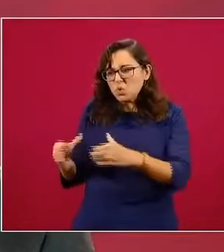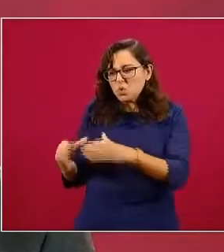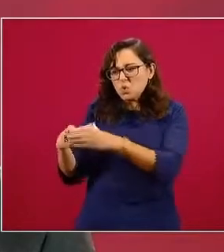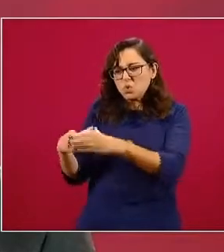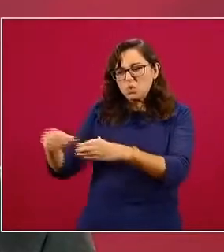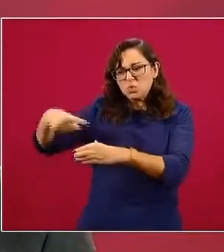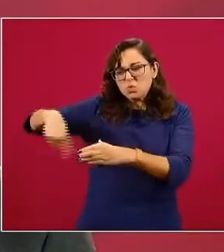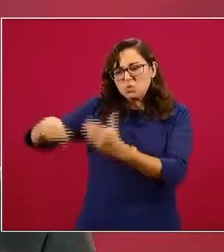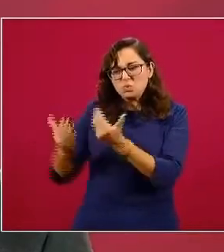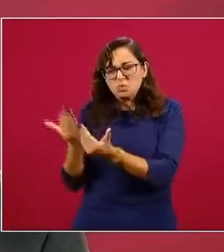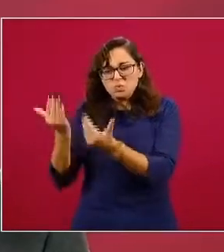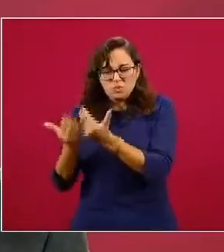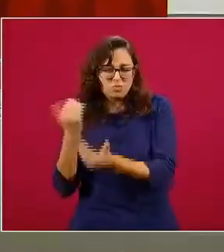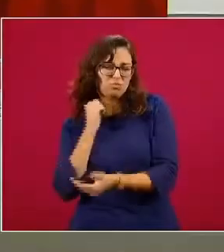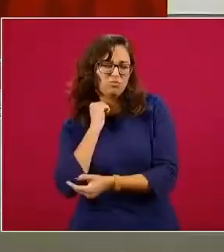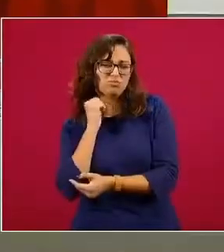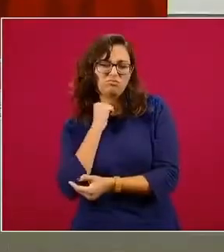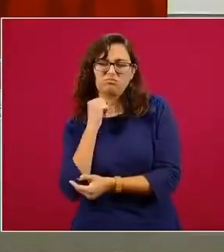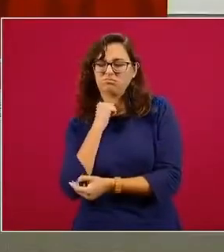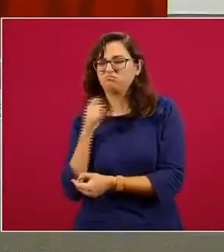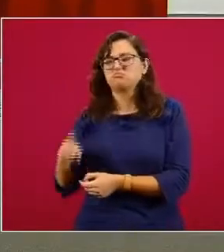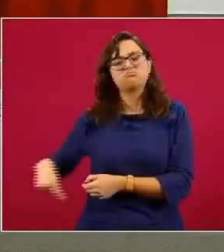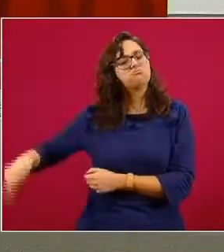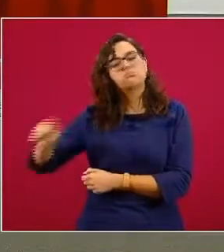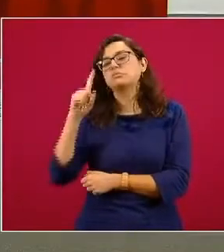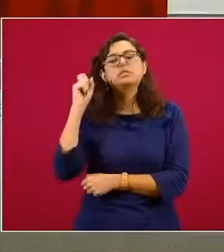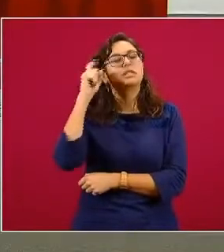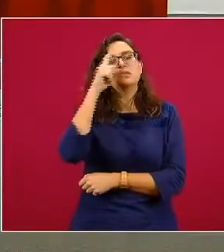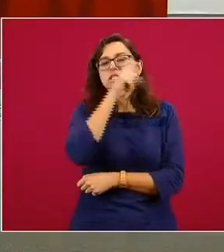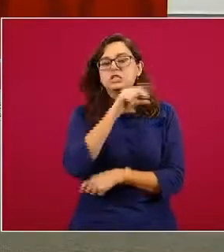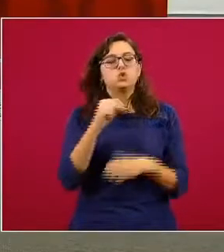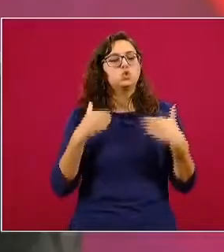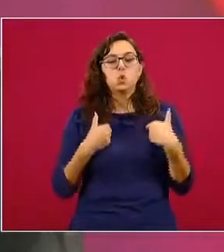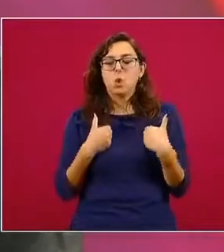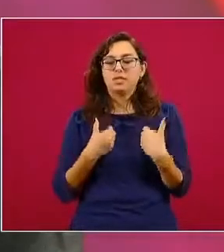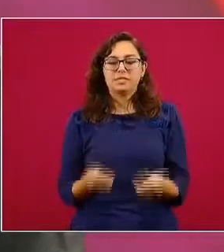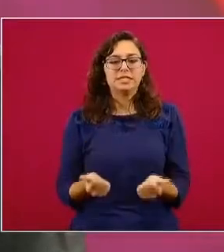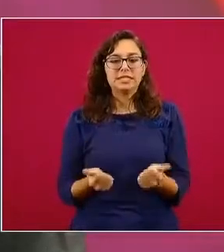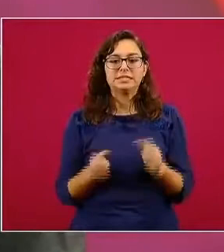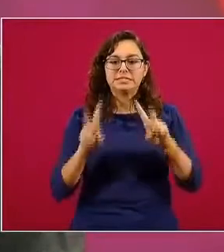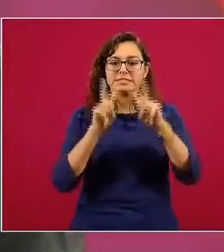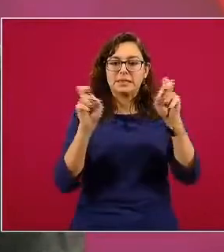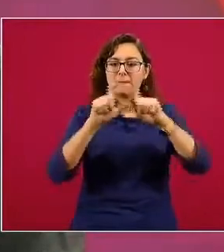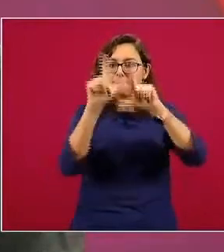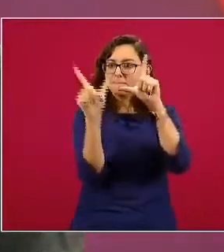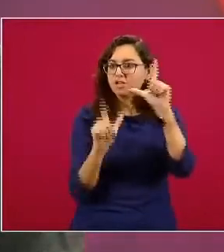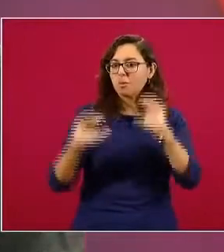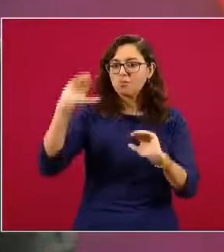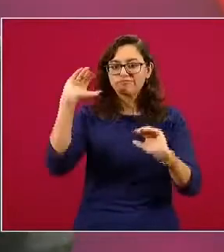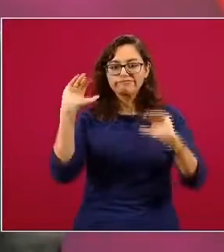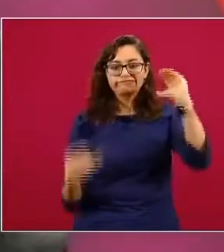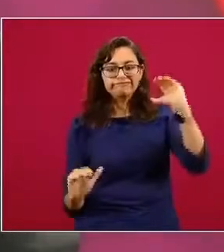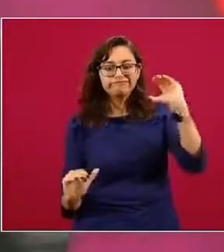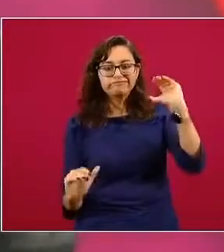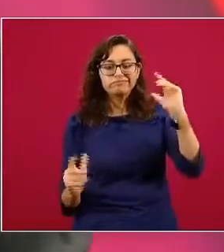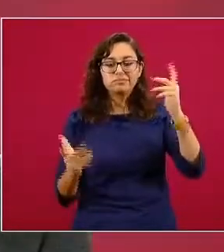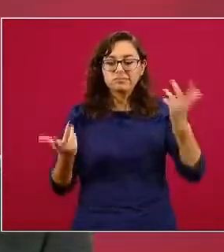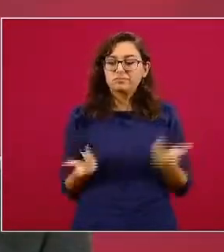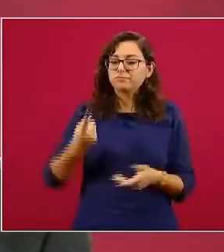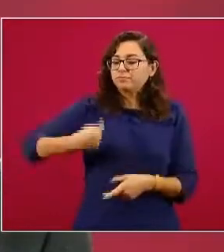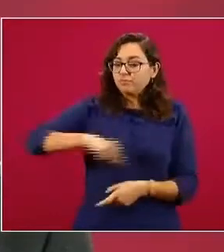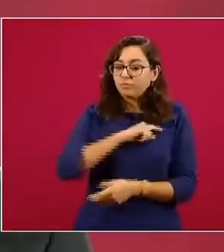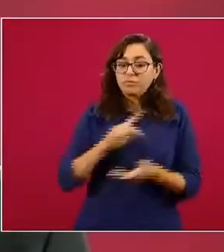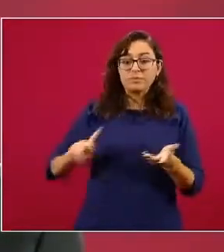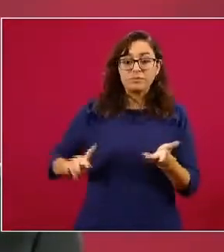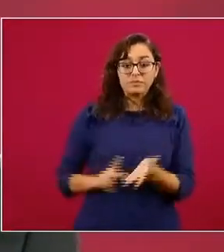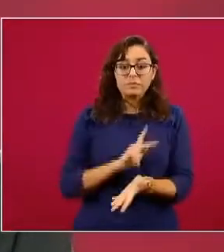las minorías parlamentarias, les ha costado mucho trabajo visualizar el tema de la desigualdad social. Nosotros decimos